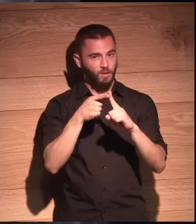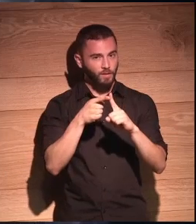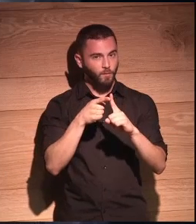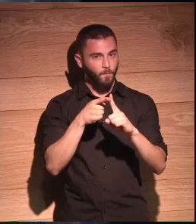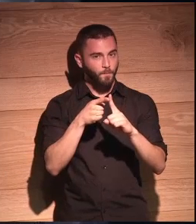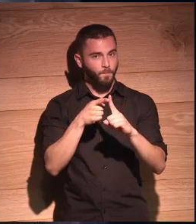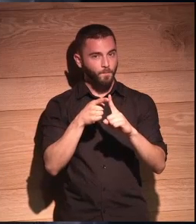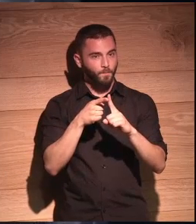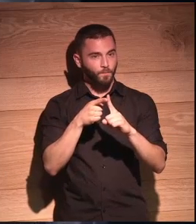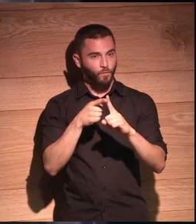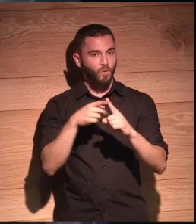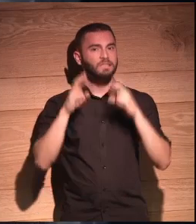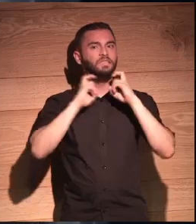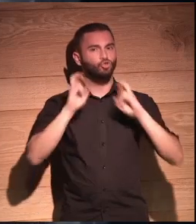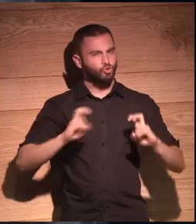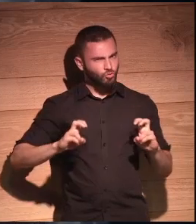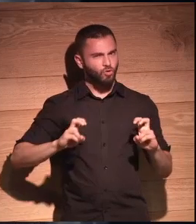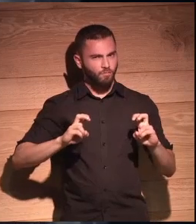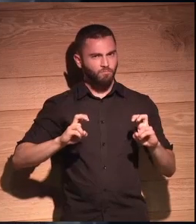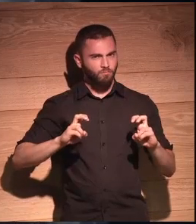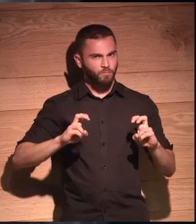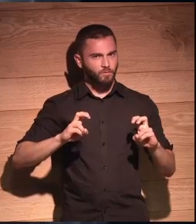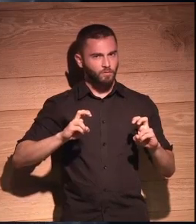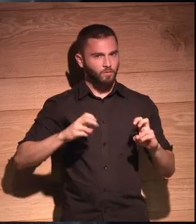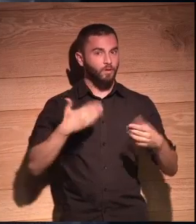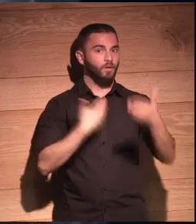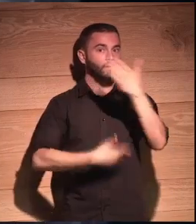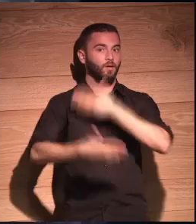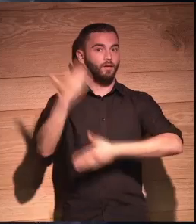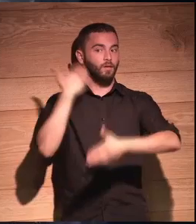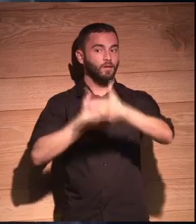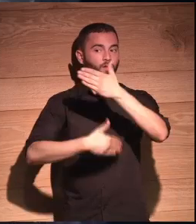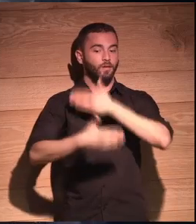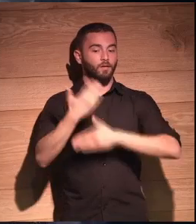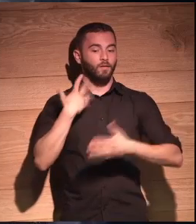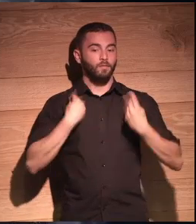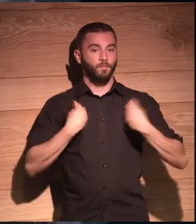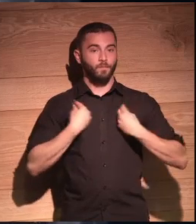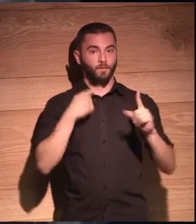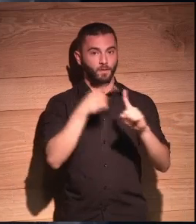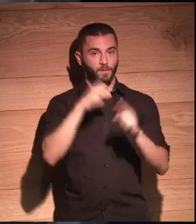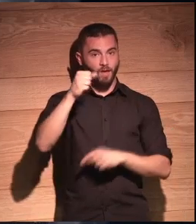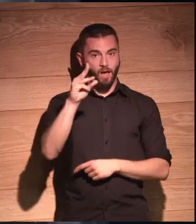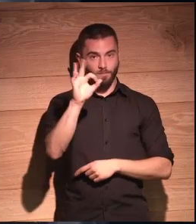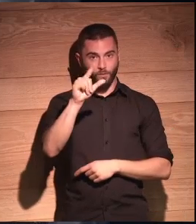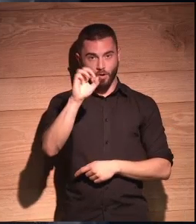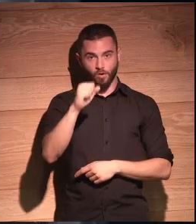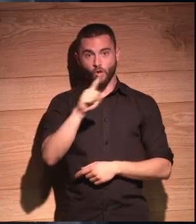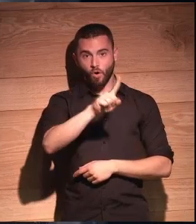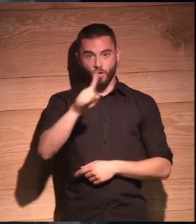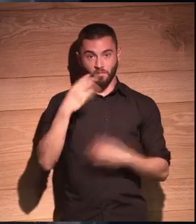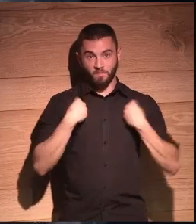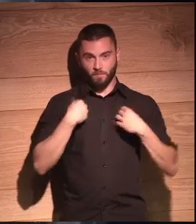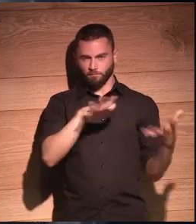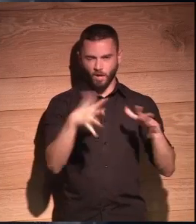crearte una tensión casi parecida a la que vivían los que estaban en esa misión del Apolo 11, y han creado la